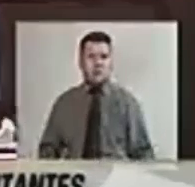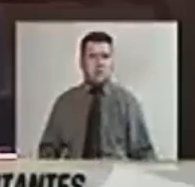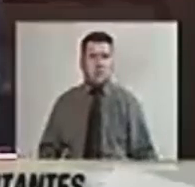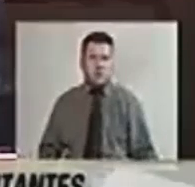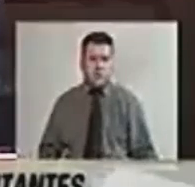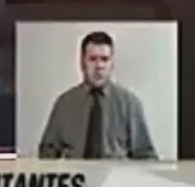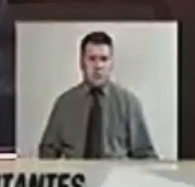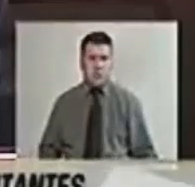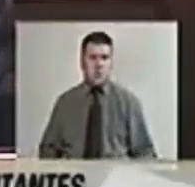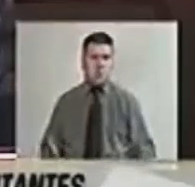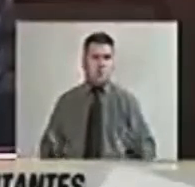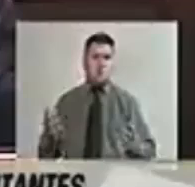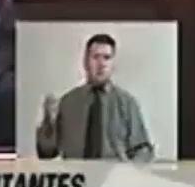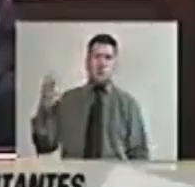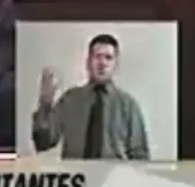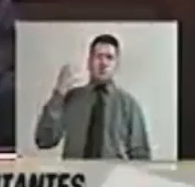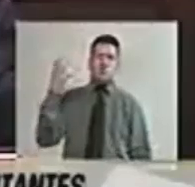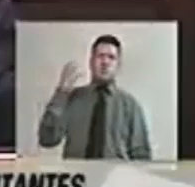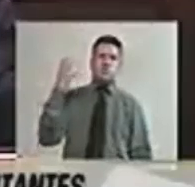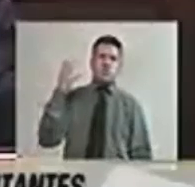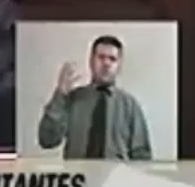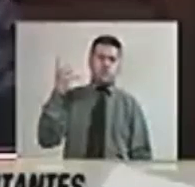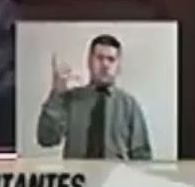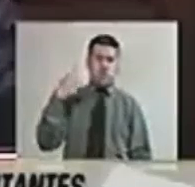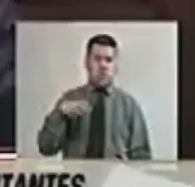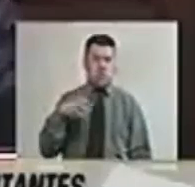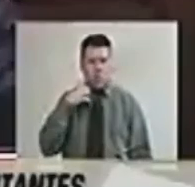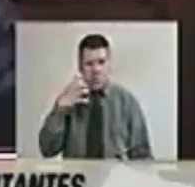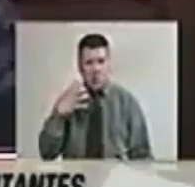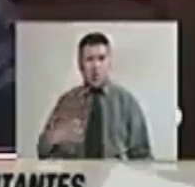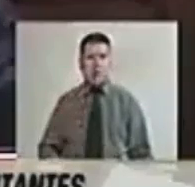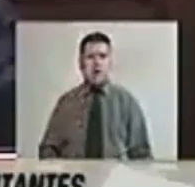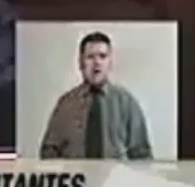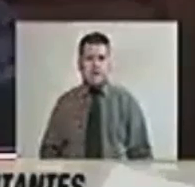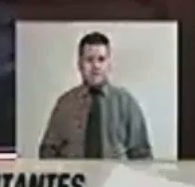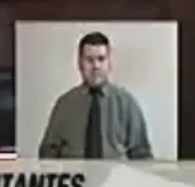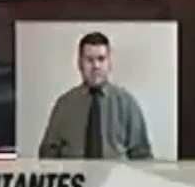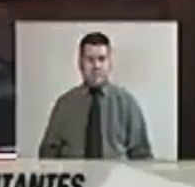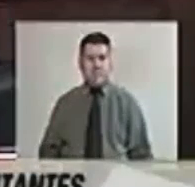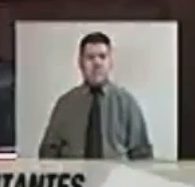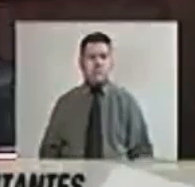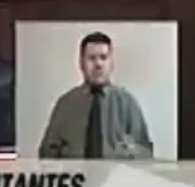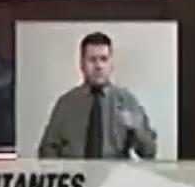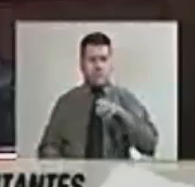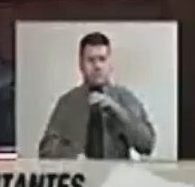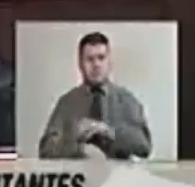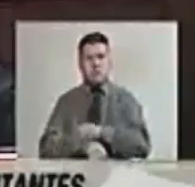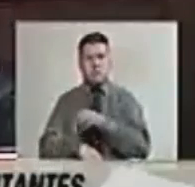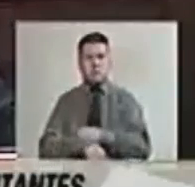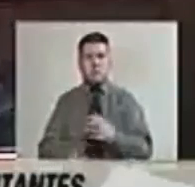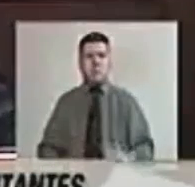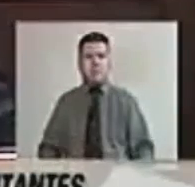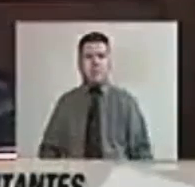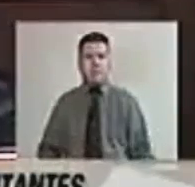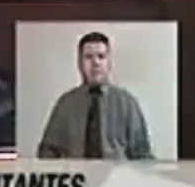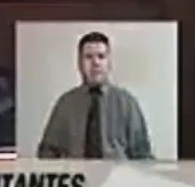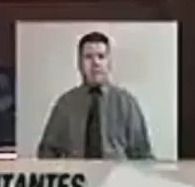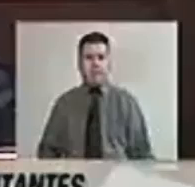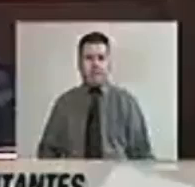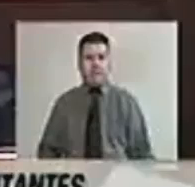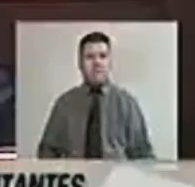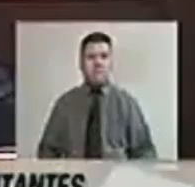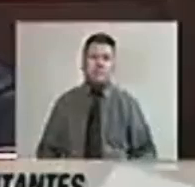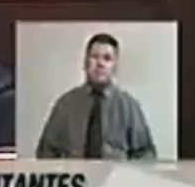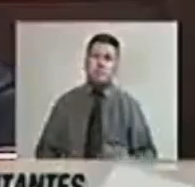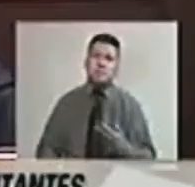No habíamos enfrentado una represión tan brutal como la que estamos viendo en este momento, además de los cientos de detenidos. Simplemente lo que estamos